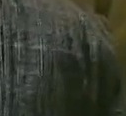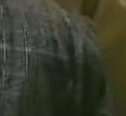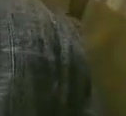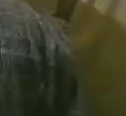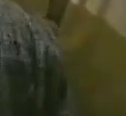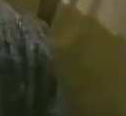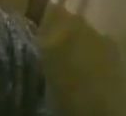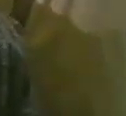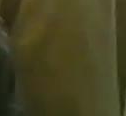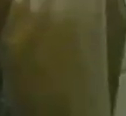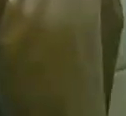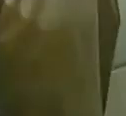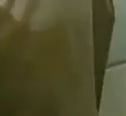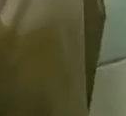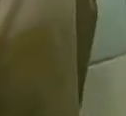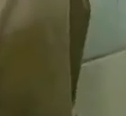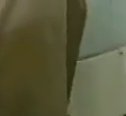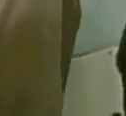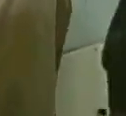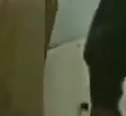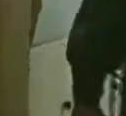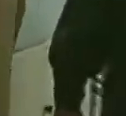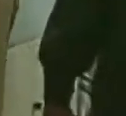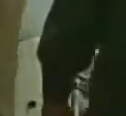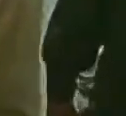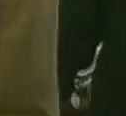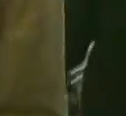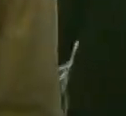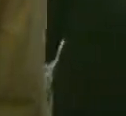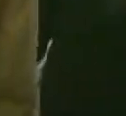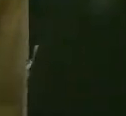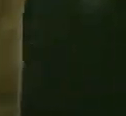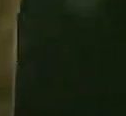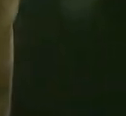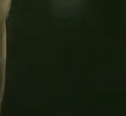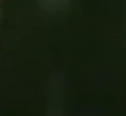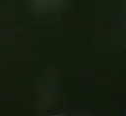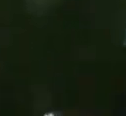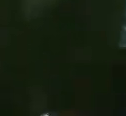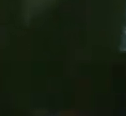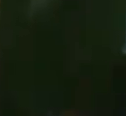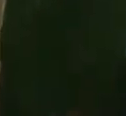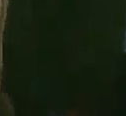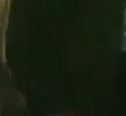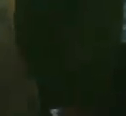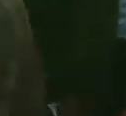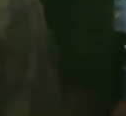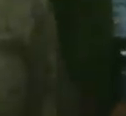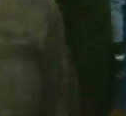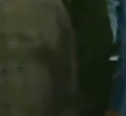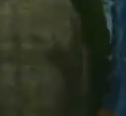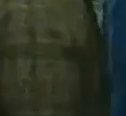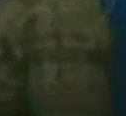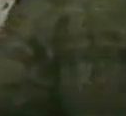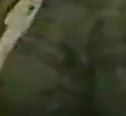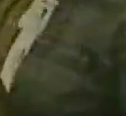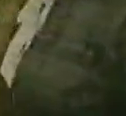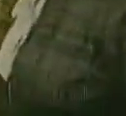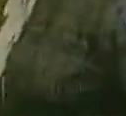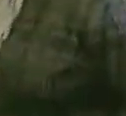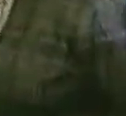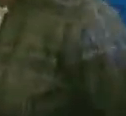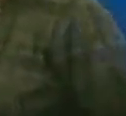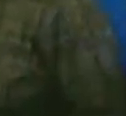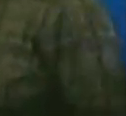Transmitimos desde la zona industrial de Carrizal en el estado Miranda, específicamente desde la empresa productora de pastas